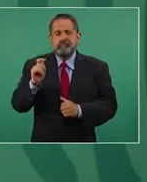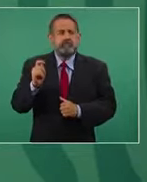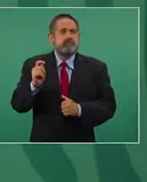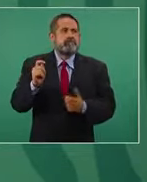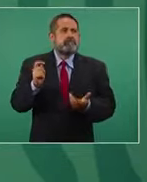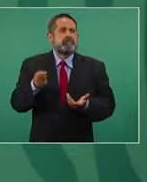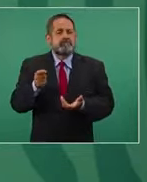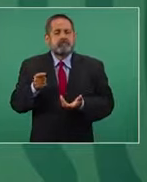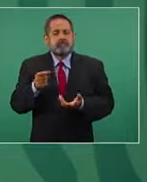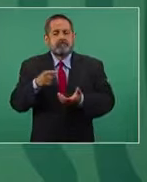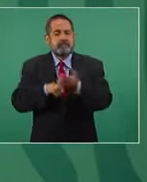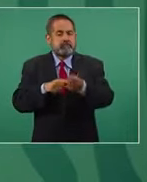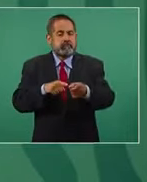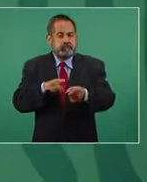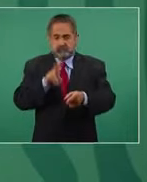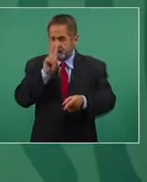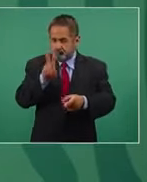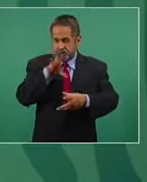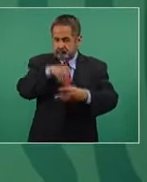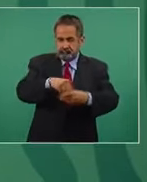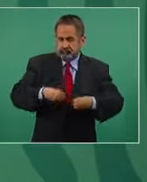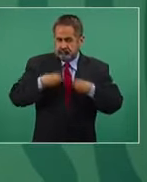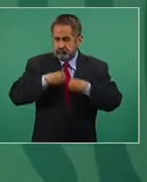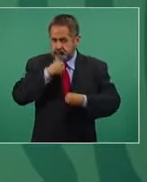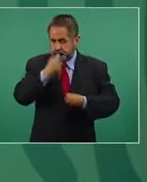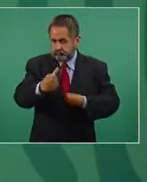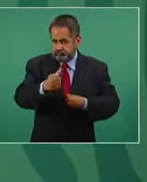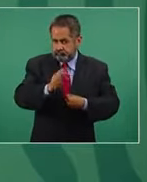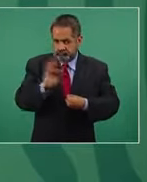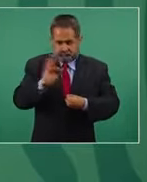no viven en las comunidades,